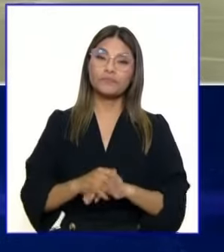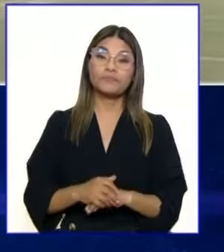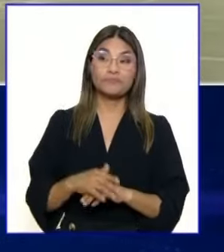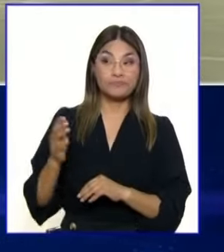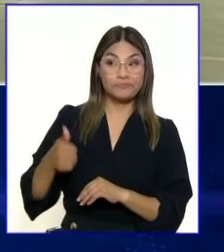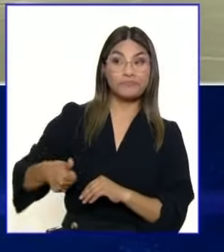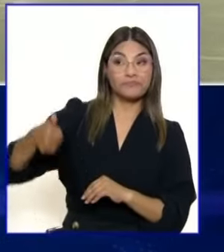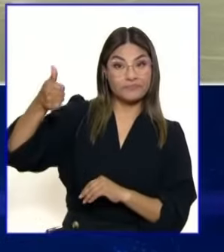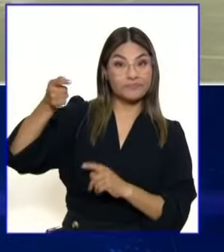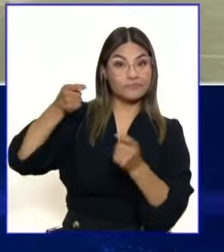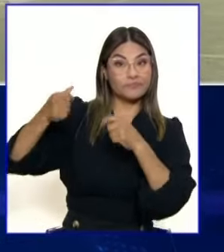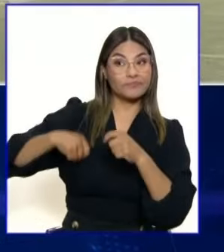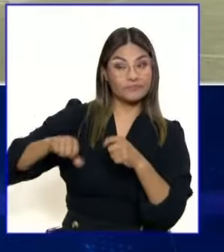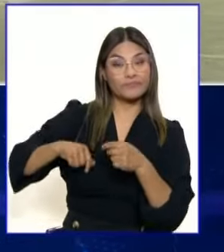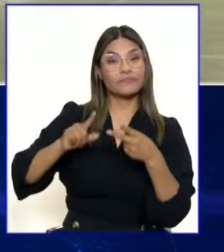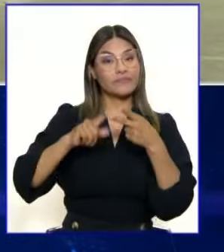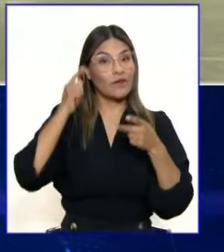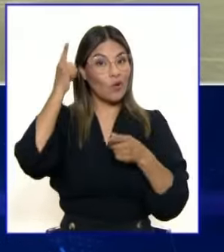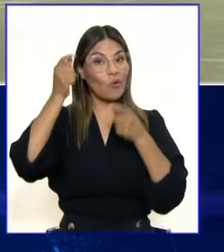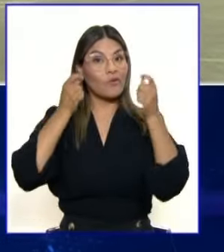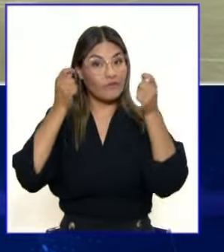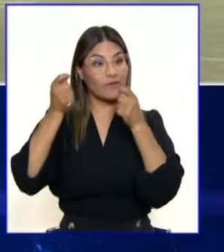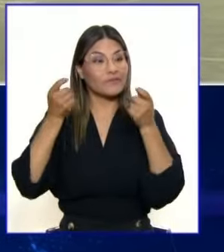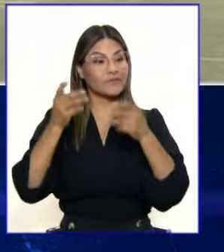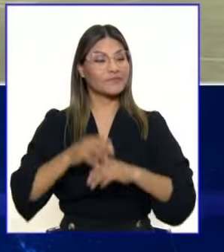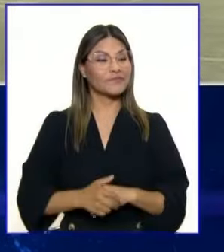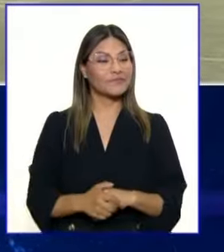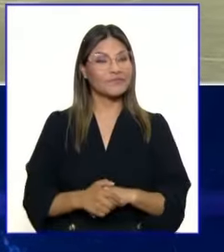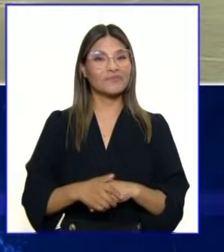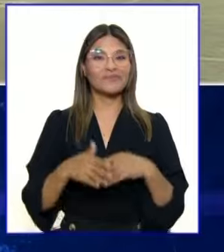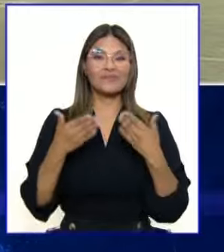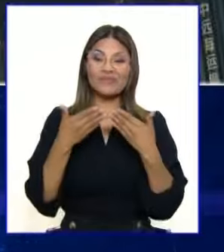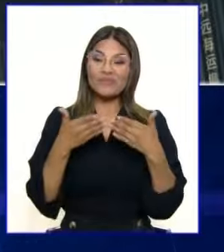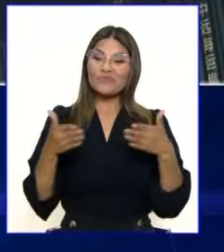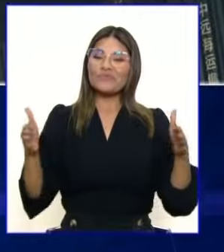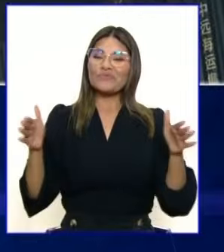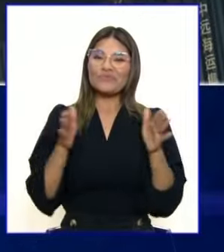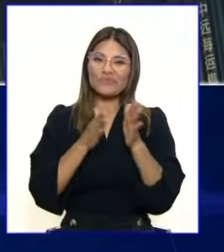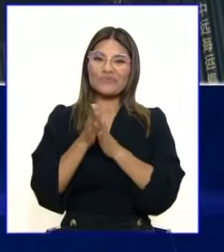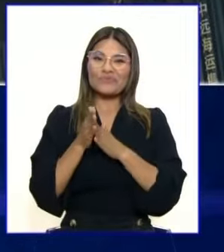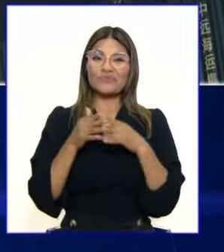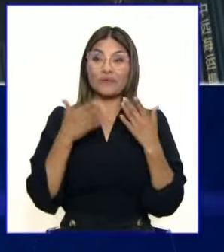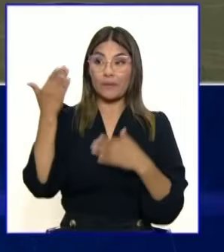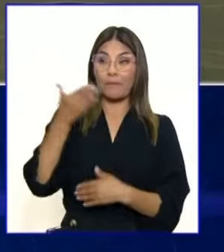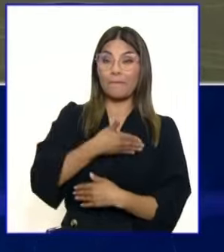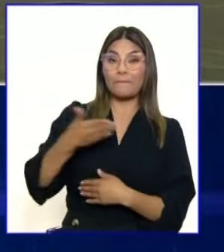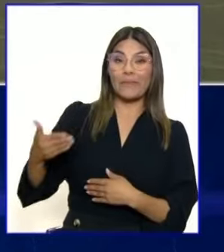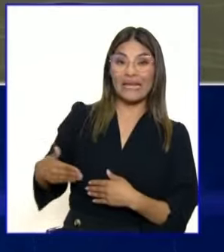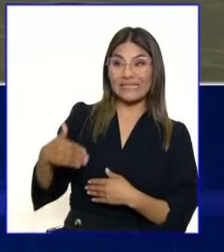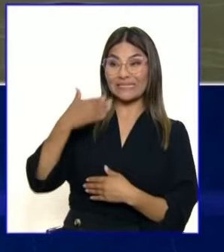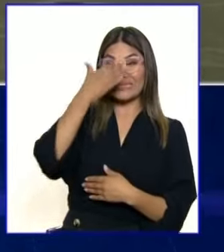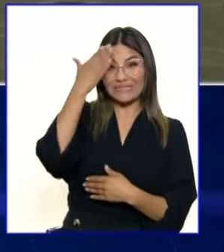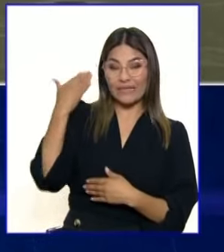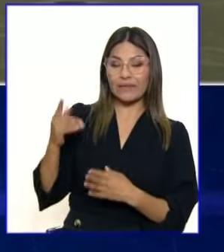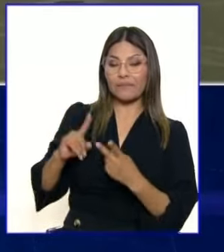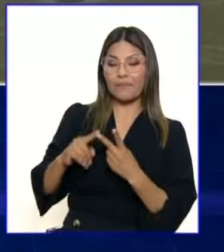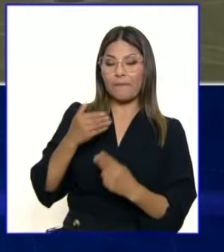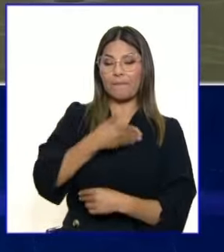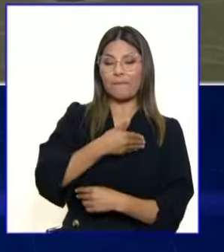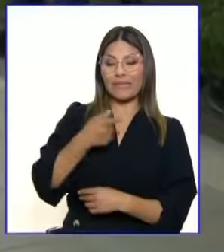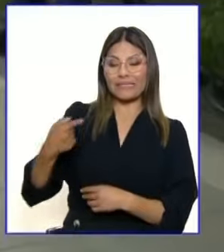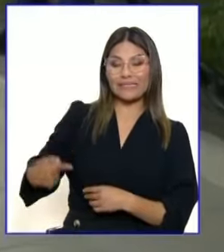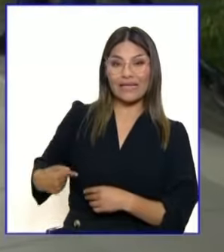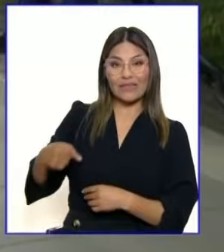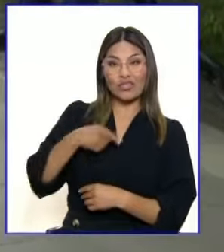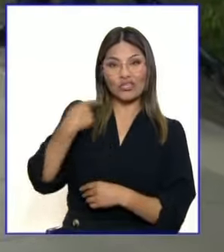locales, regionales y del gobierno nacional también. Finalmente, la inauguración. Ya sabemos que la presidenta Dina Boluarte y el presidente chino Xi Jinping